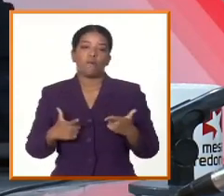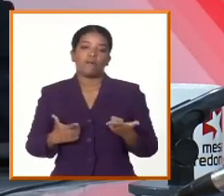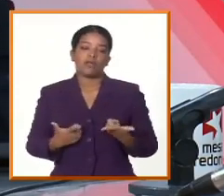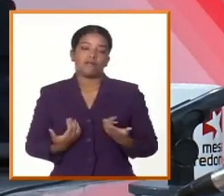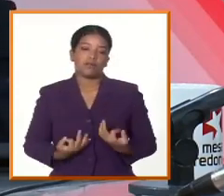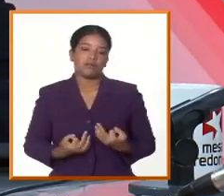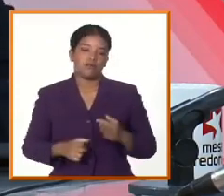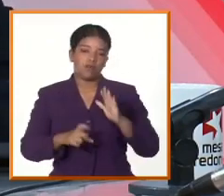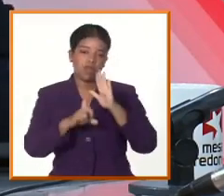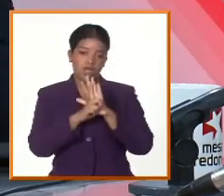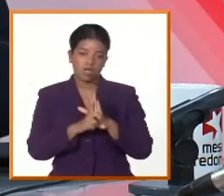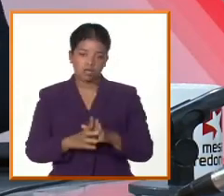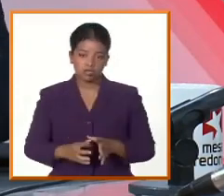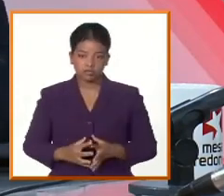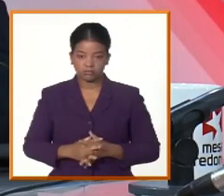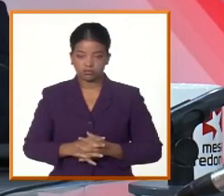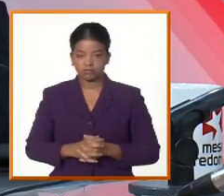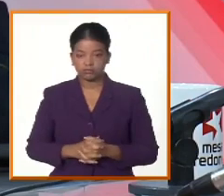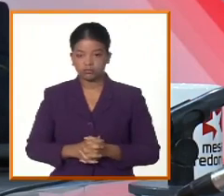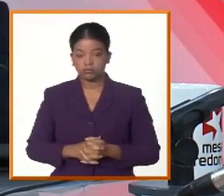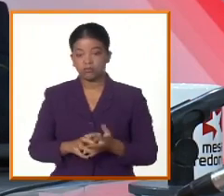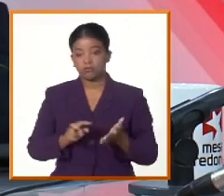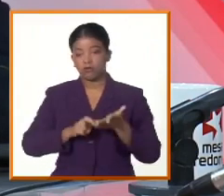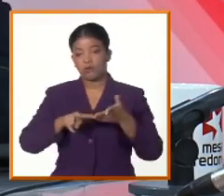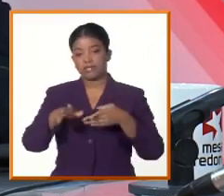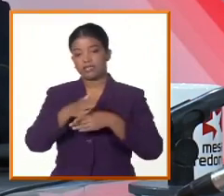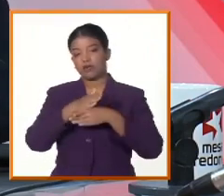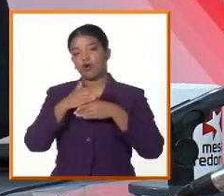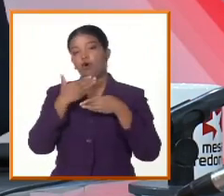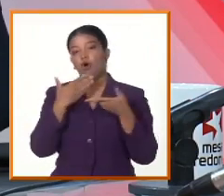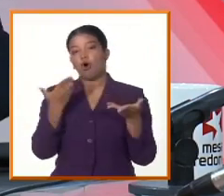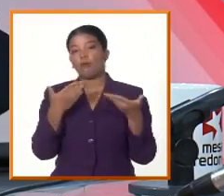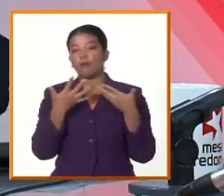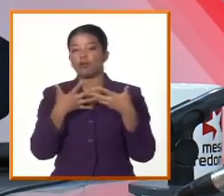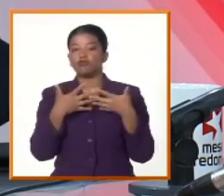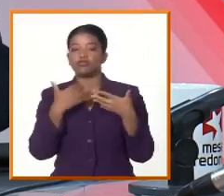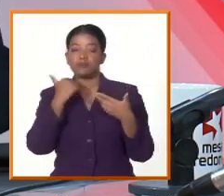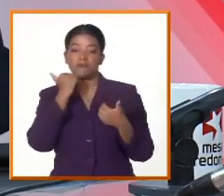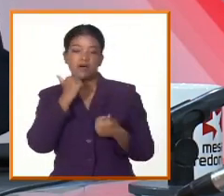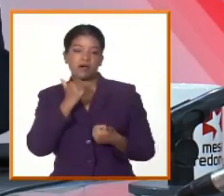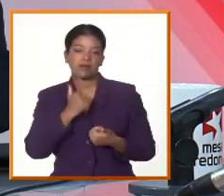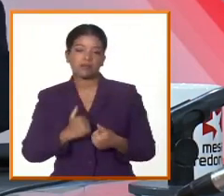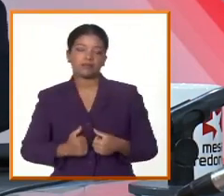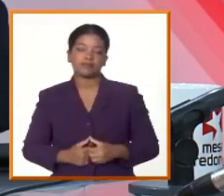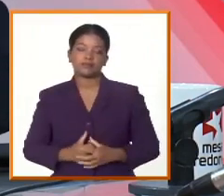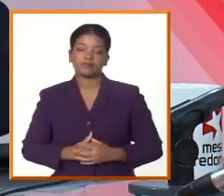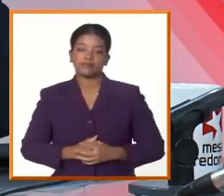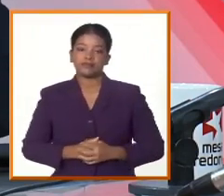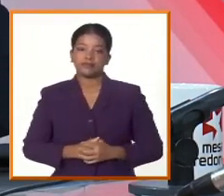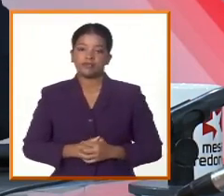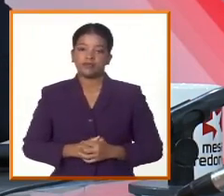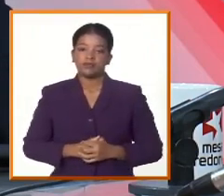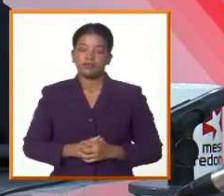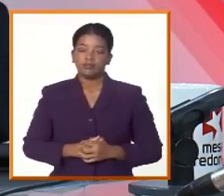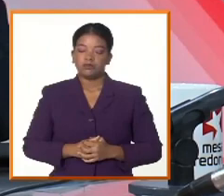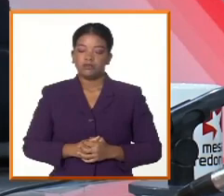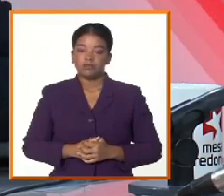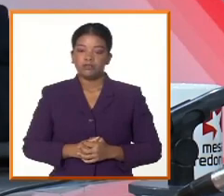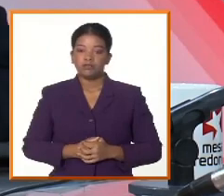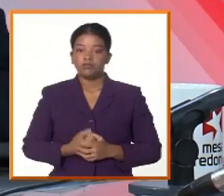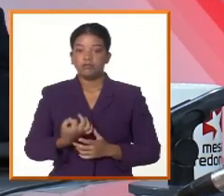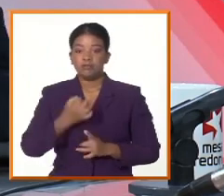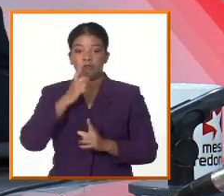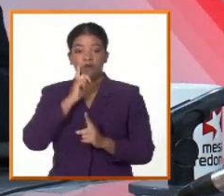Cómo llevarla a cada uno de los territorios del país Cómo más para que haya más alimentos y en ese empeño